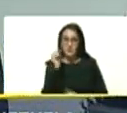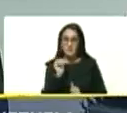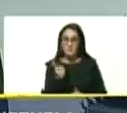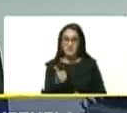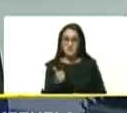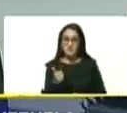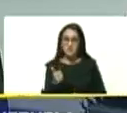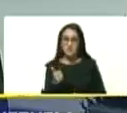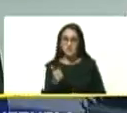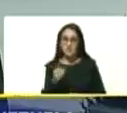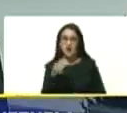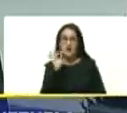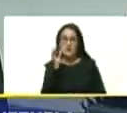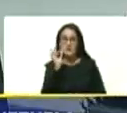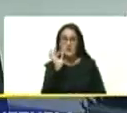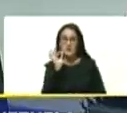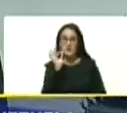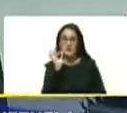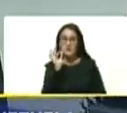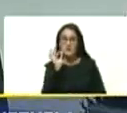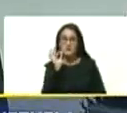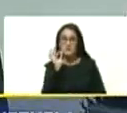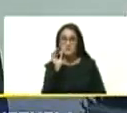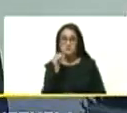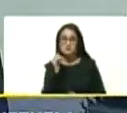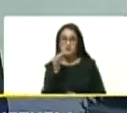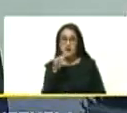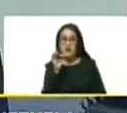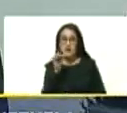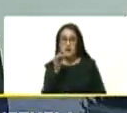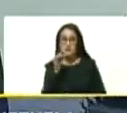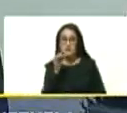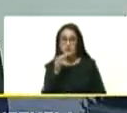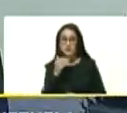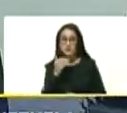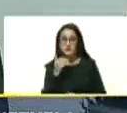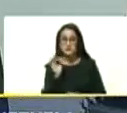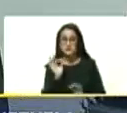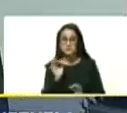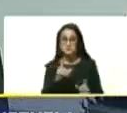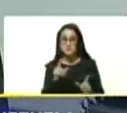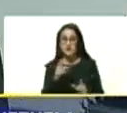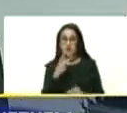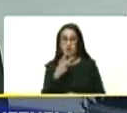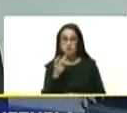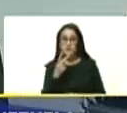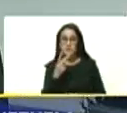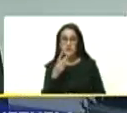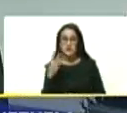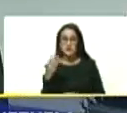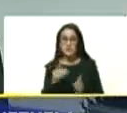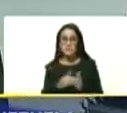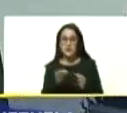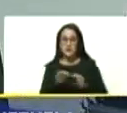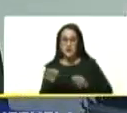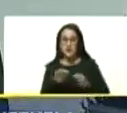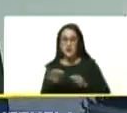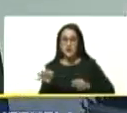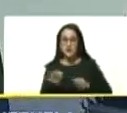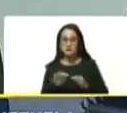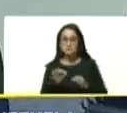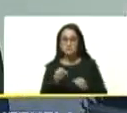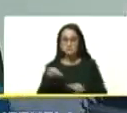zafra del café. El café que ya alcanzamos, las 223.000 hectáreas de café